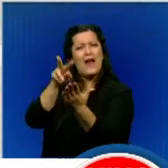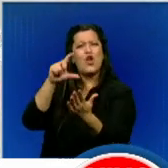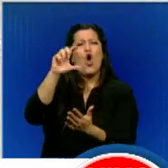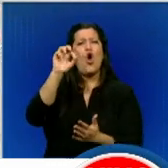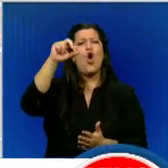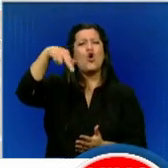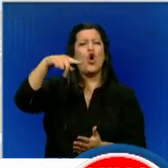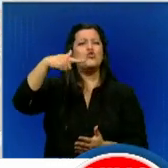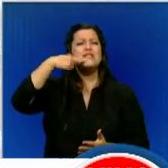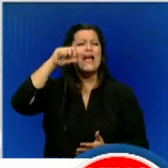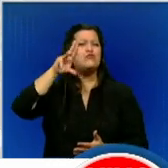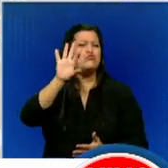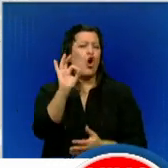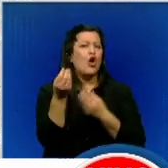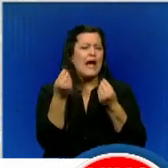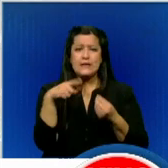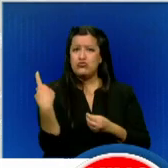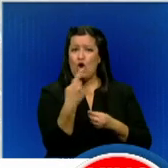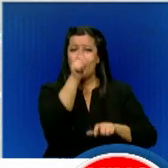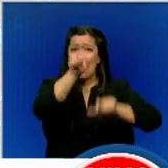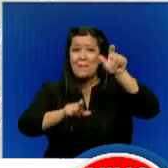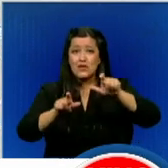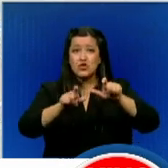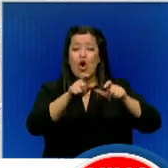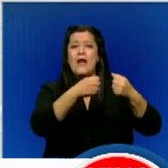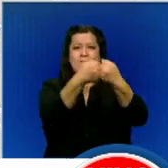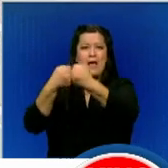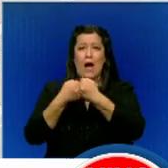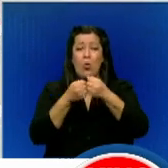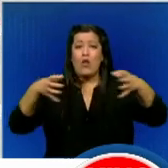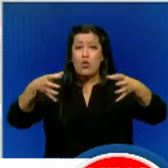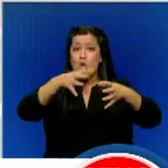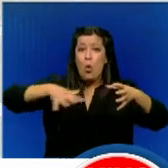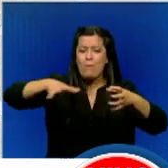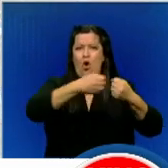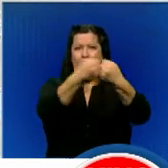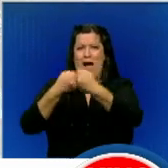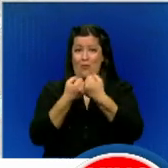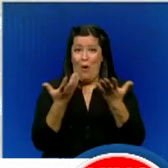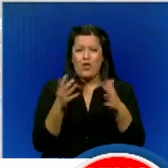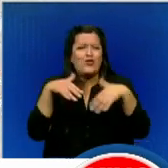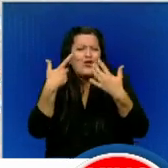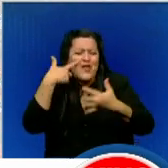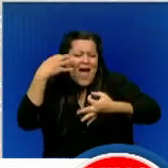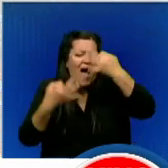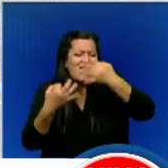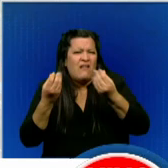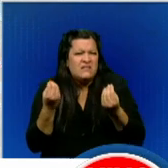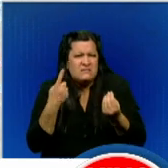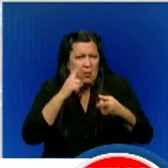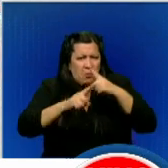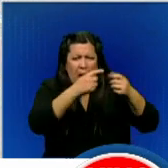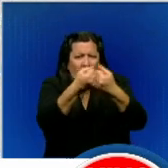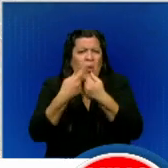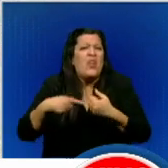decir acuerdo o conformidad de algo de todas las personas que pertenecen a una colectividad así que vamos a analizar de qué acuerdo estamos